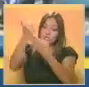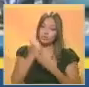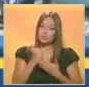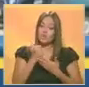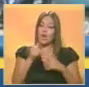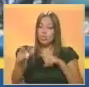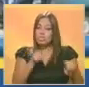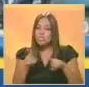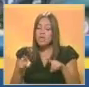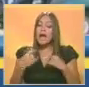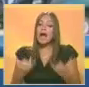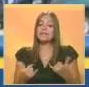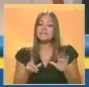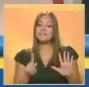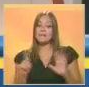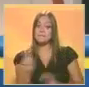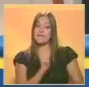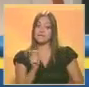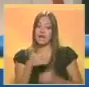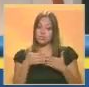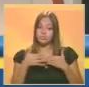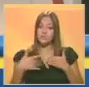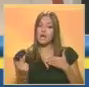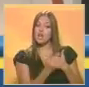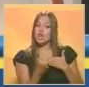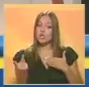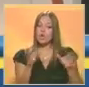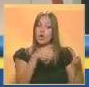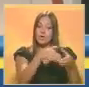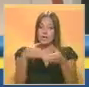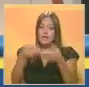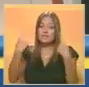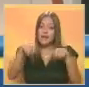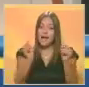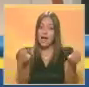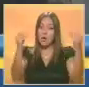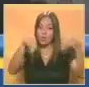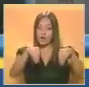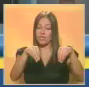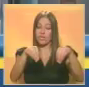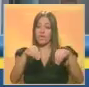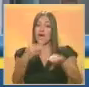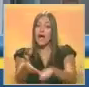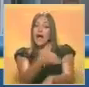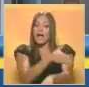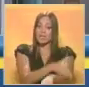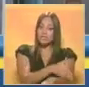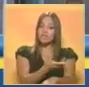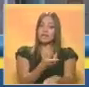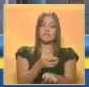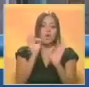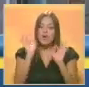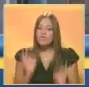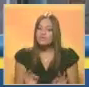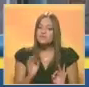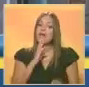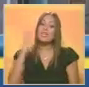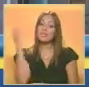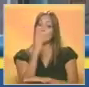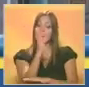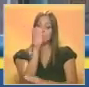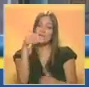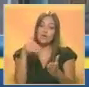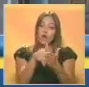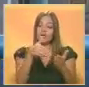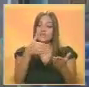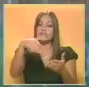ahora se abre un plazo de 6 meses para que ambas partes intenten llegar a un acuerdo antes de que se presente definitivamente una demanda ante